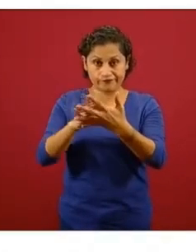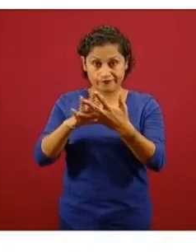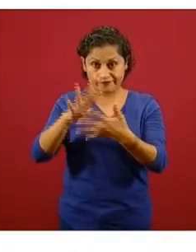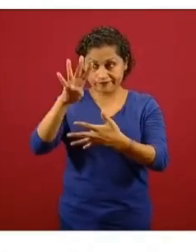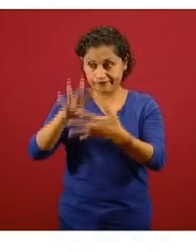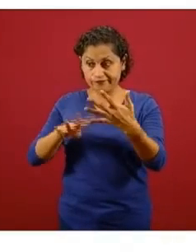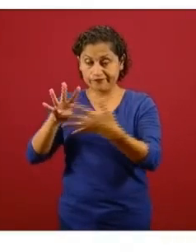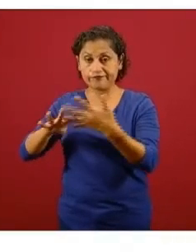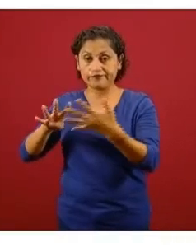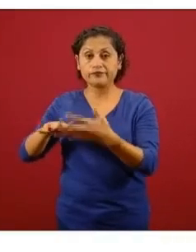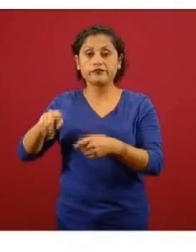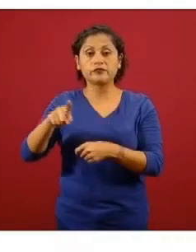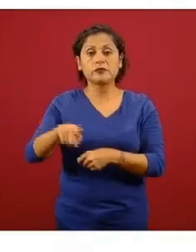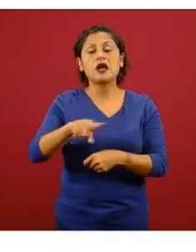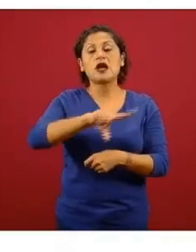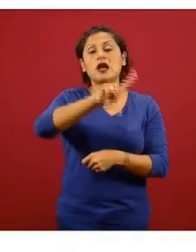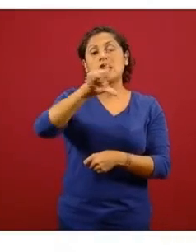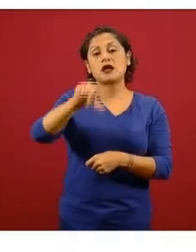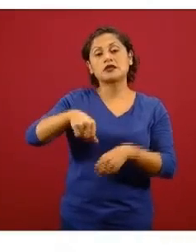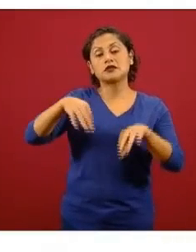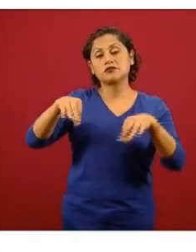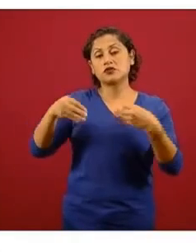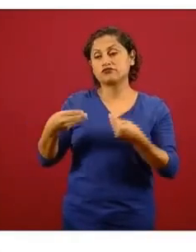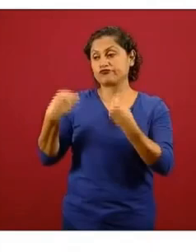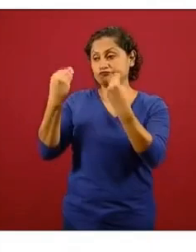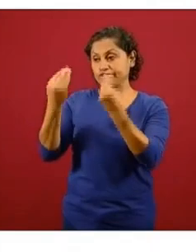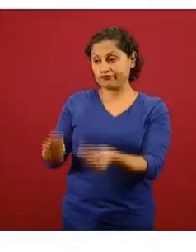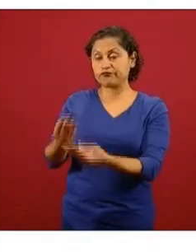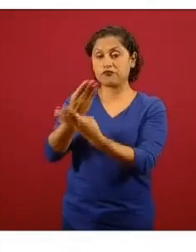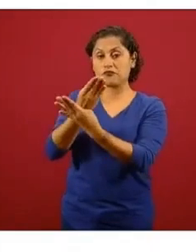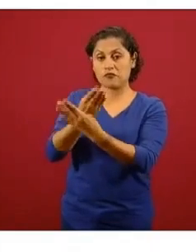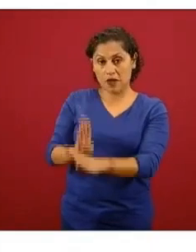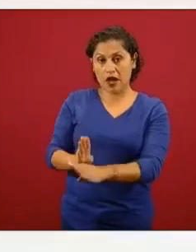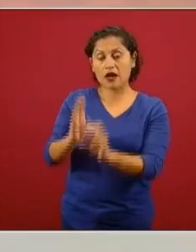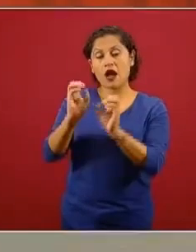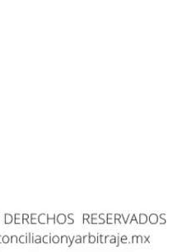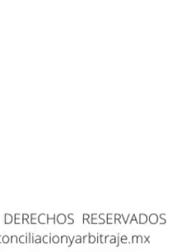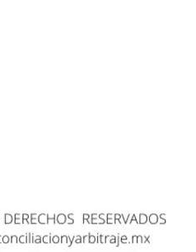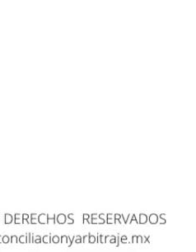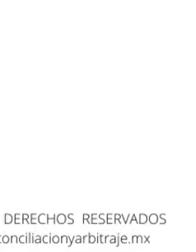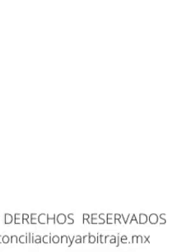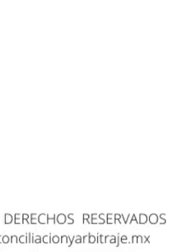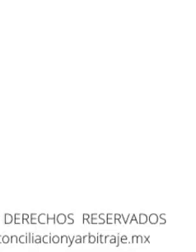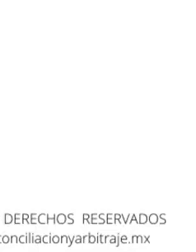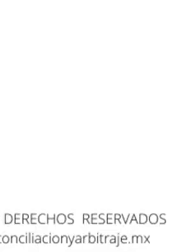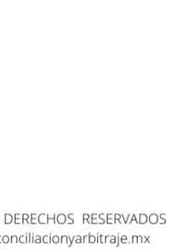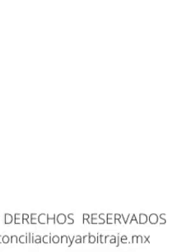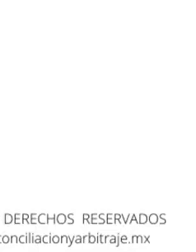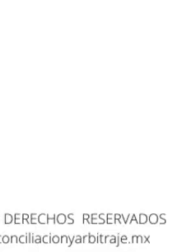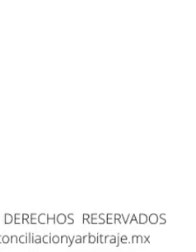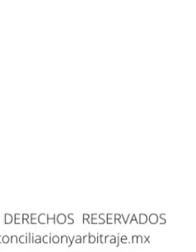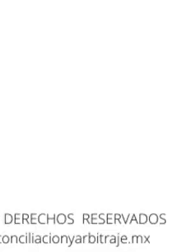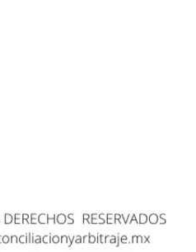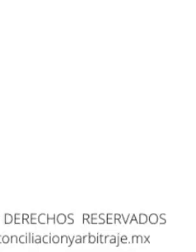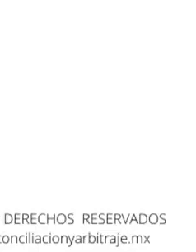en una ventanilla bancaria o a través de la banca por internet. La siguiente, por favor.